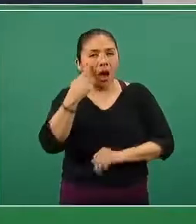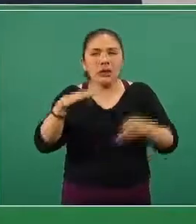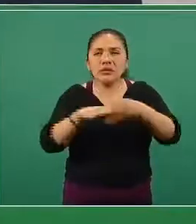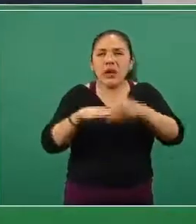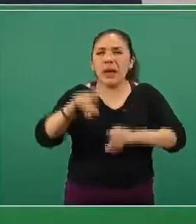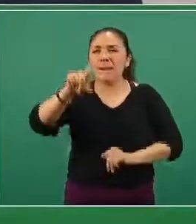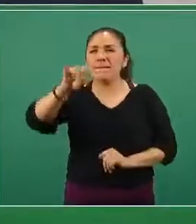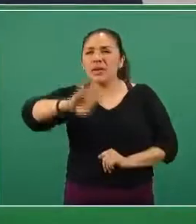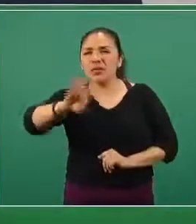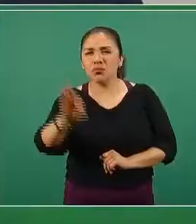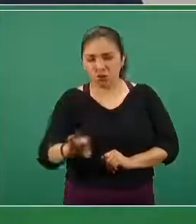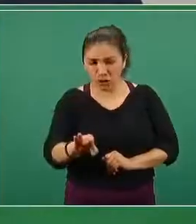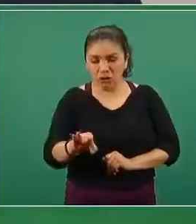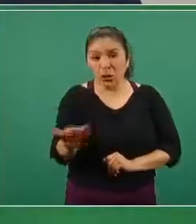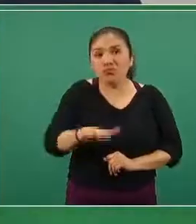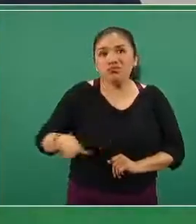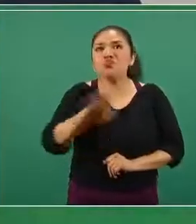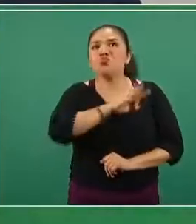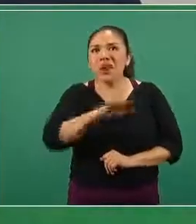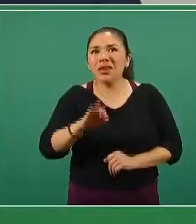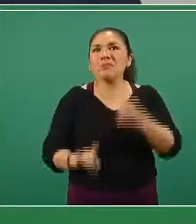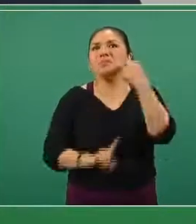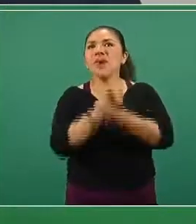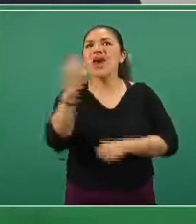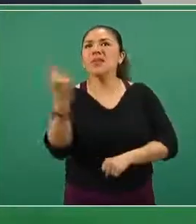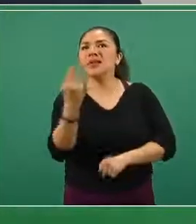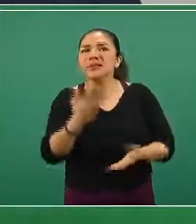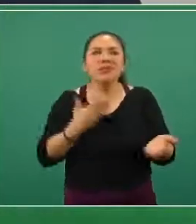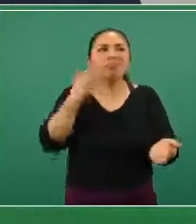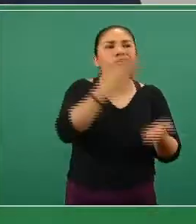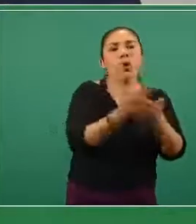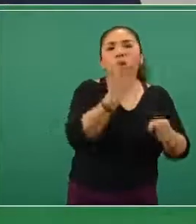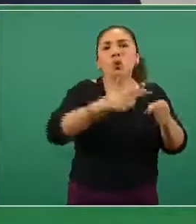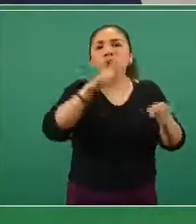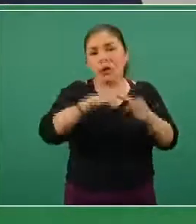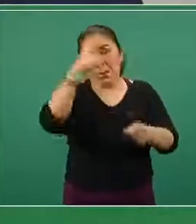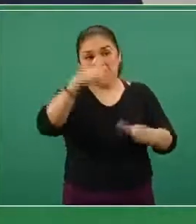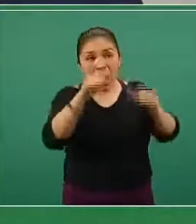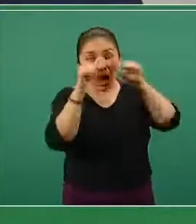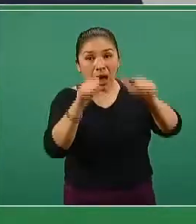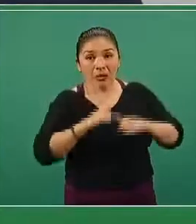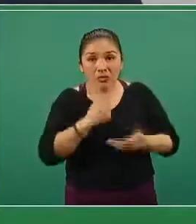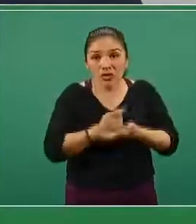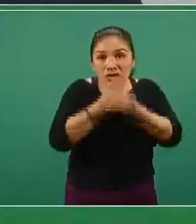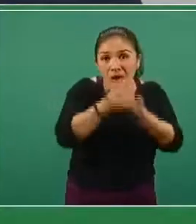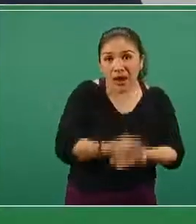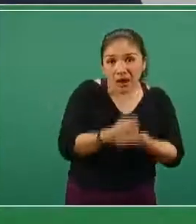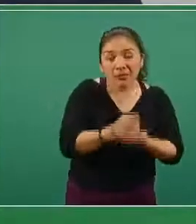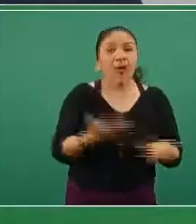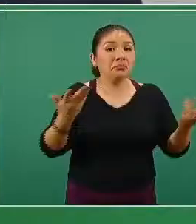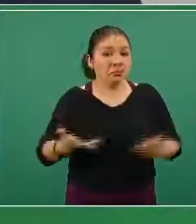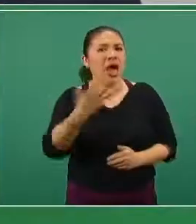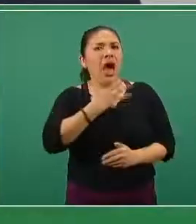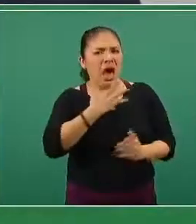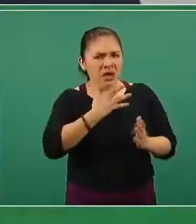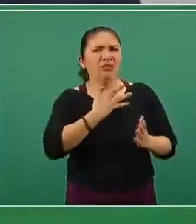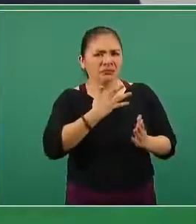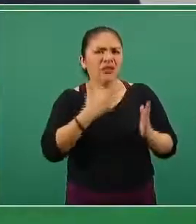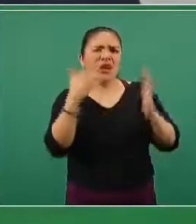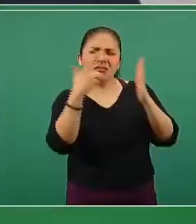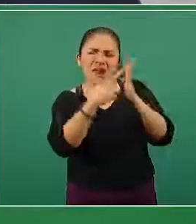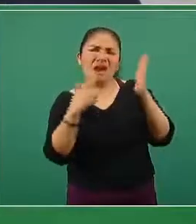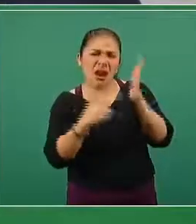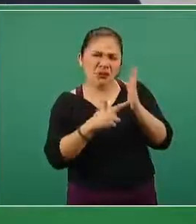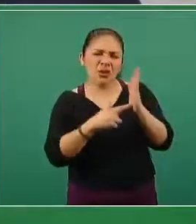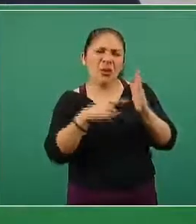un 20%, pueden requerir la atención médica en un hospital. Existen lineamientos